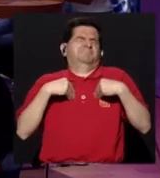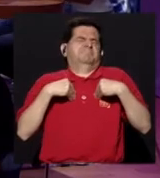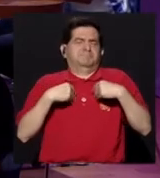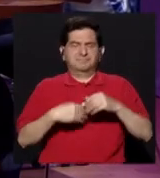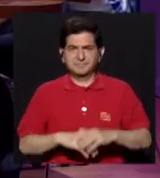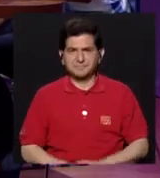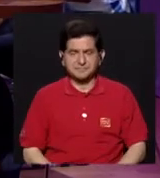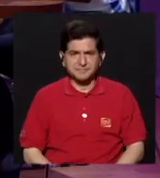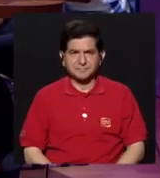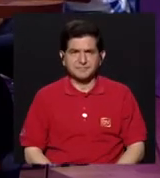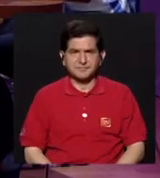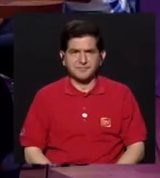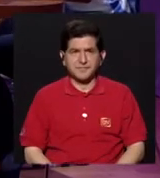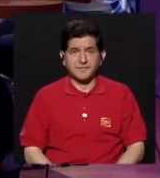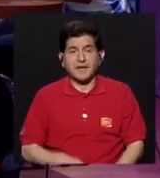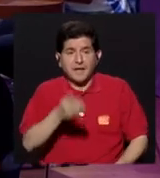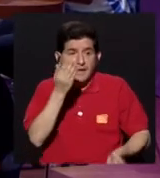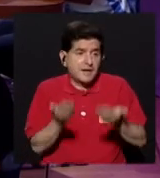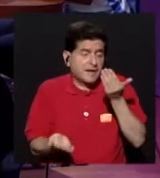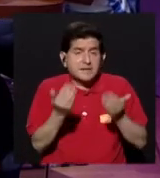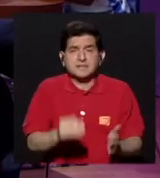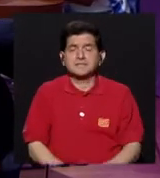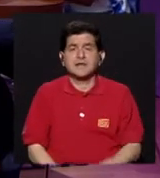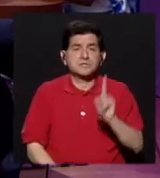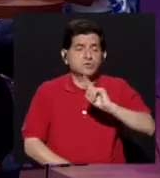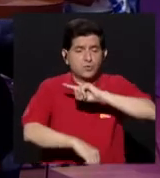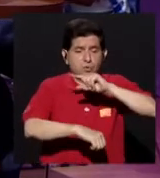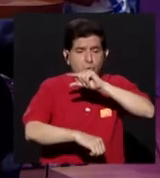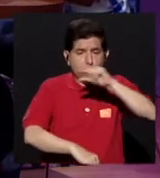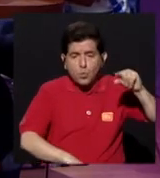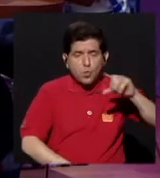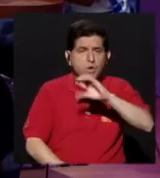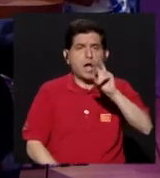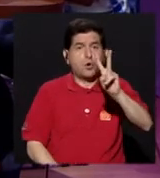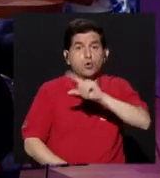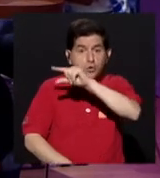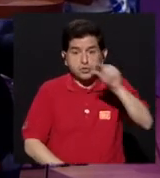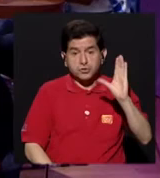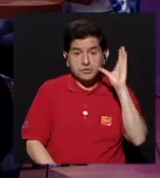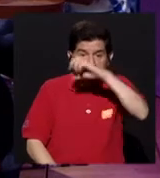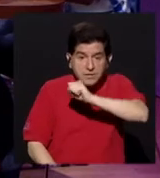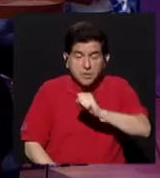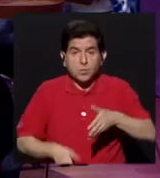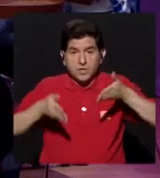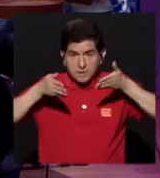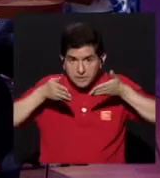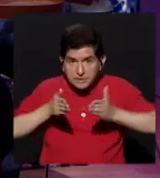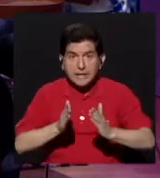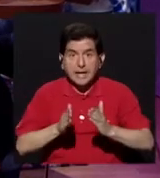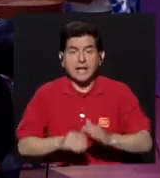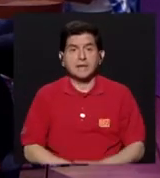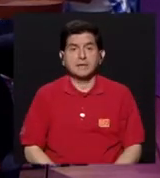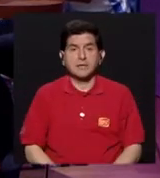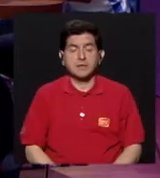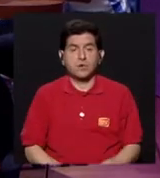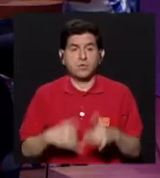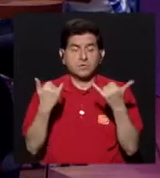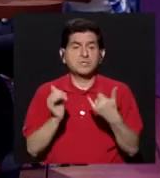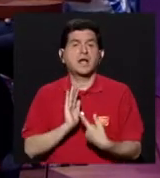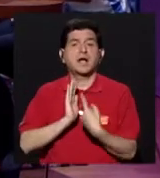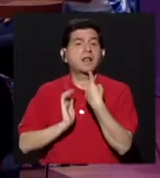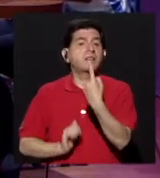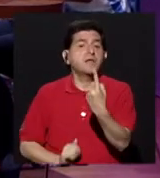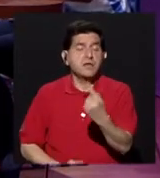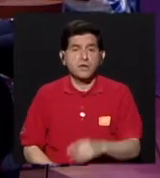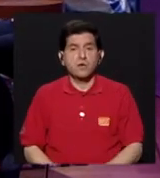vez cuando tienen una semana o dos de haberse dado cuenta que su hijo o hija les ha revelado el